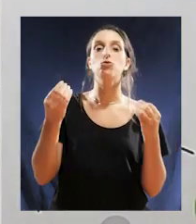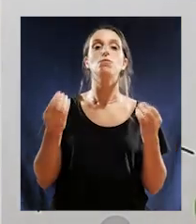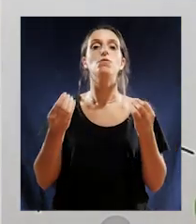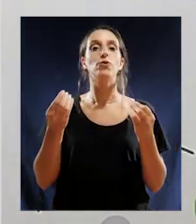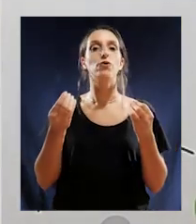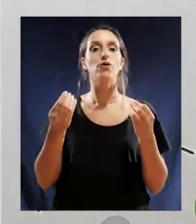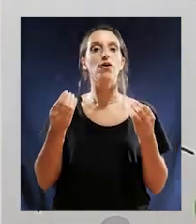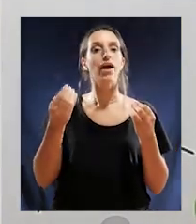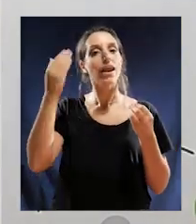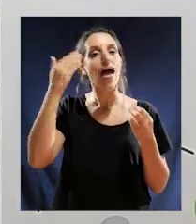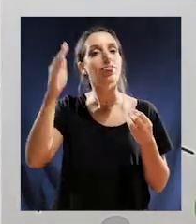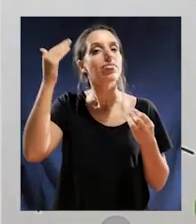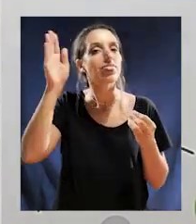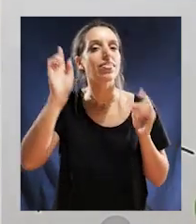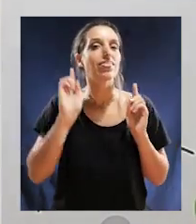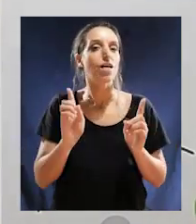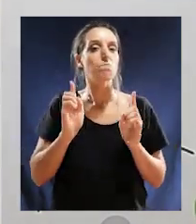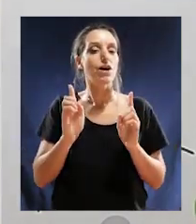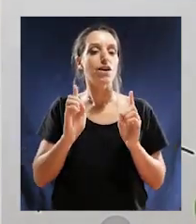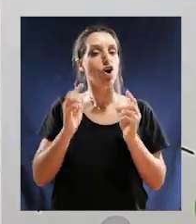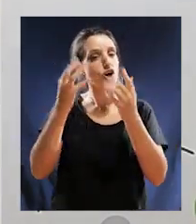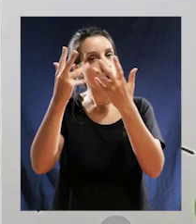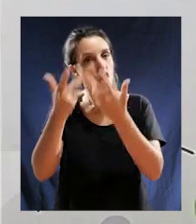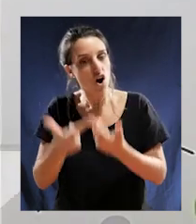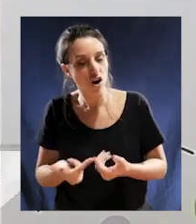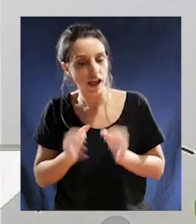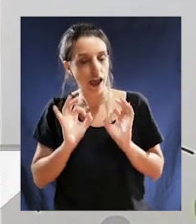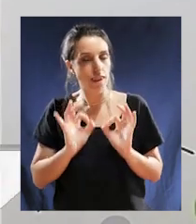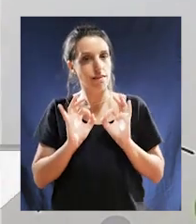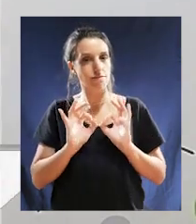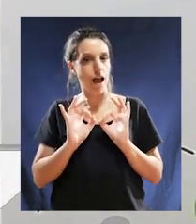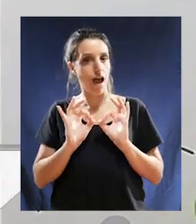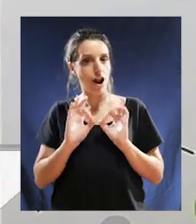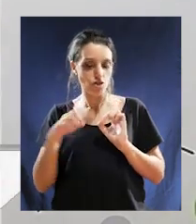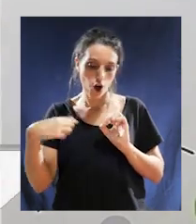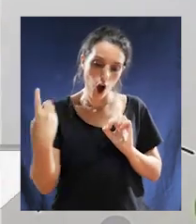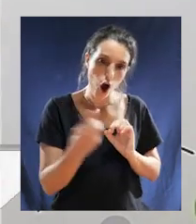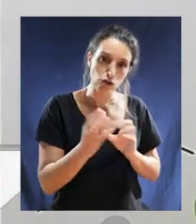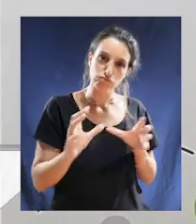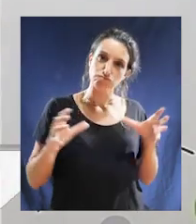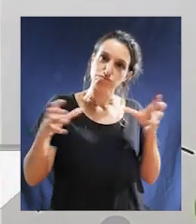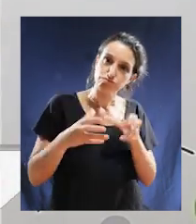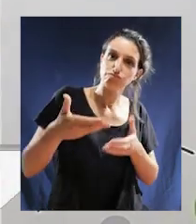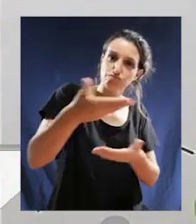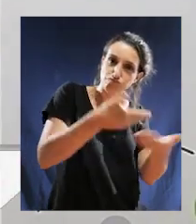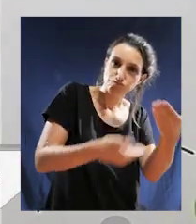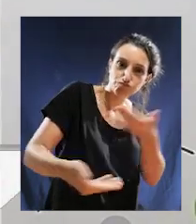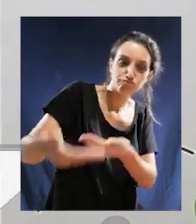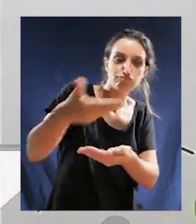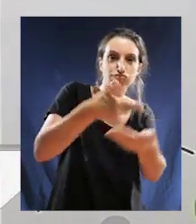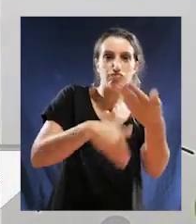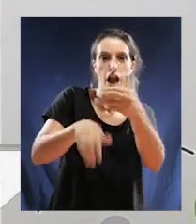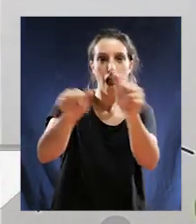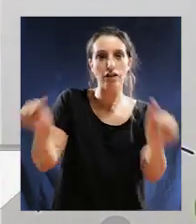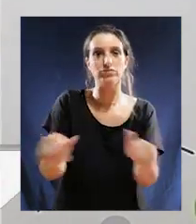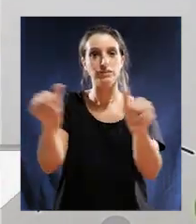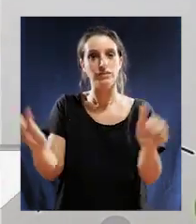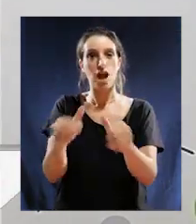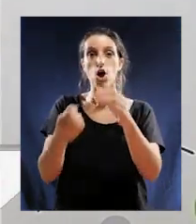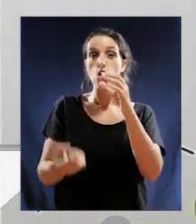los grandes armamos la cosa de manera tal de que podamos compartir esas actividades y que surjan nuevas maneras